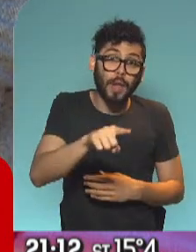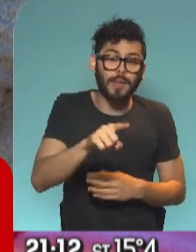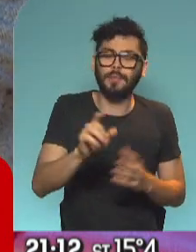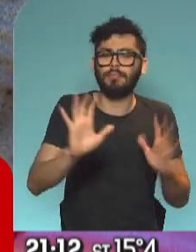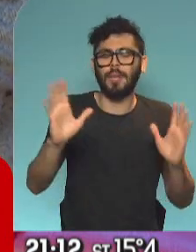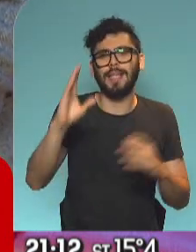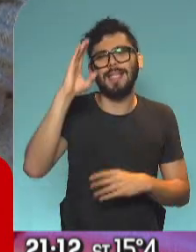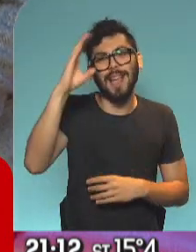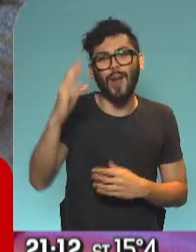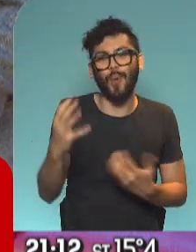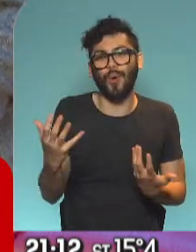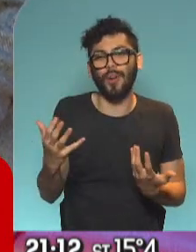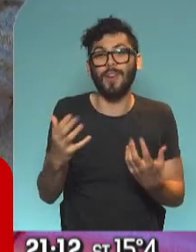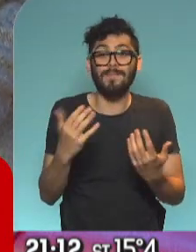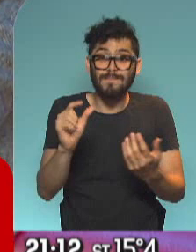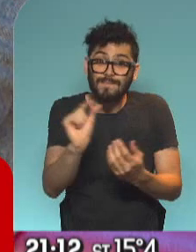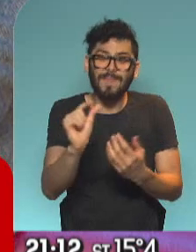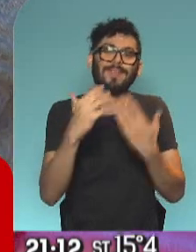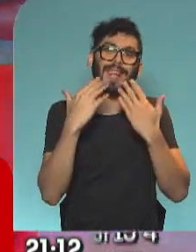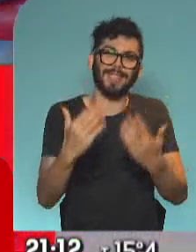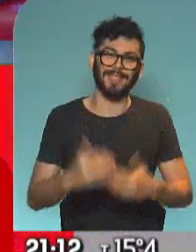saludo grande. Muchas gracias por este espacio.